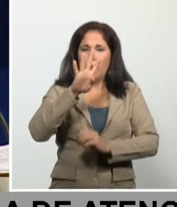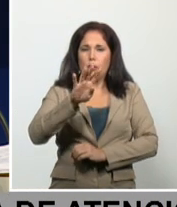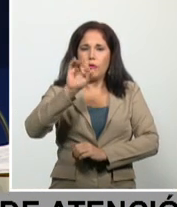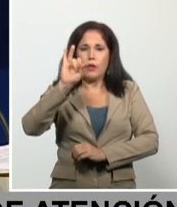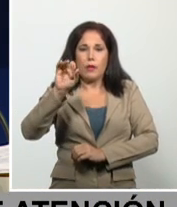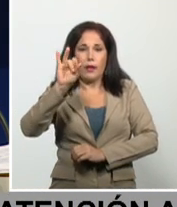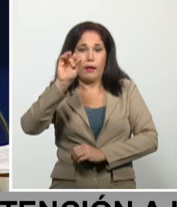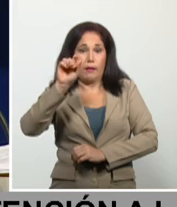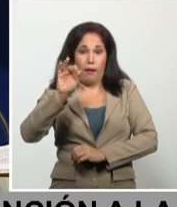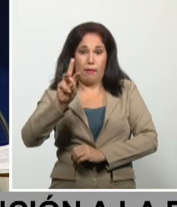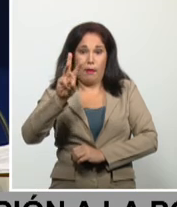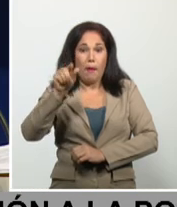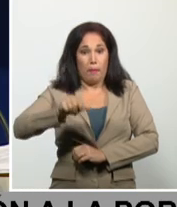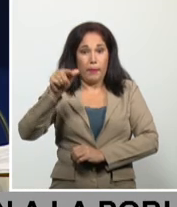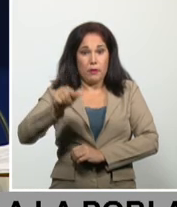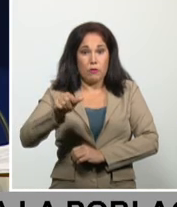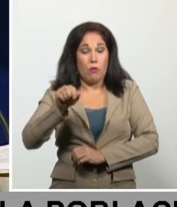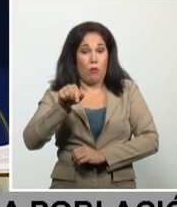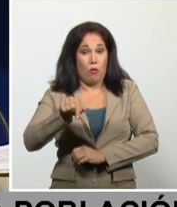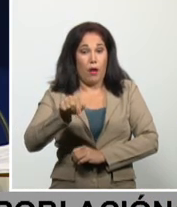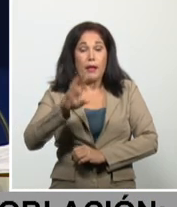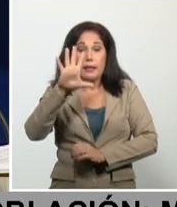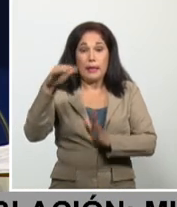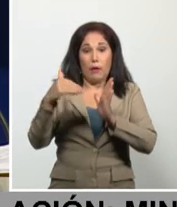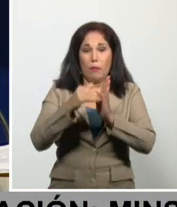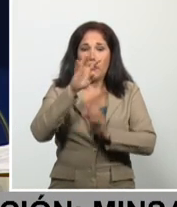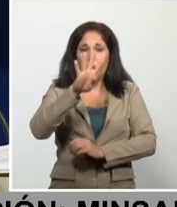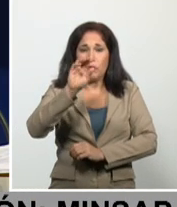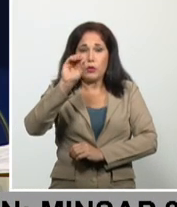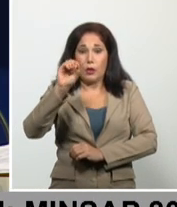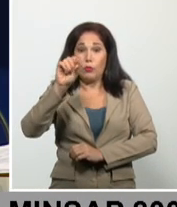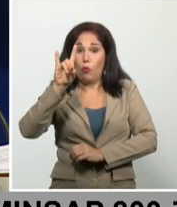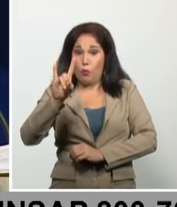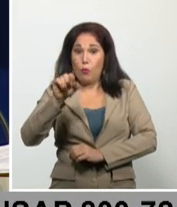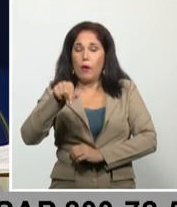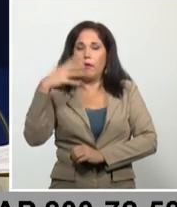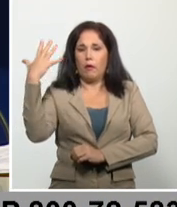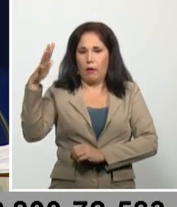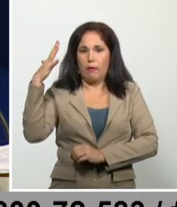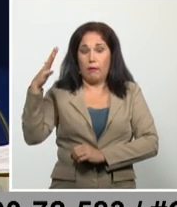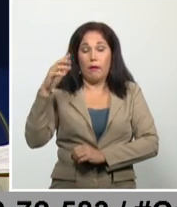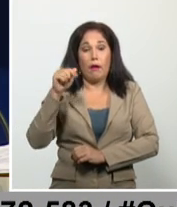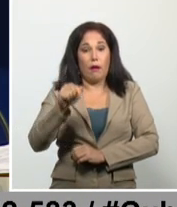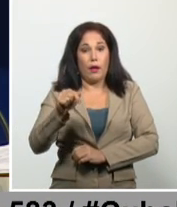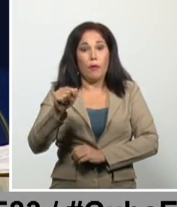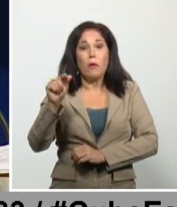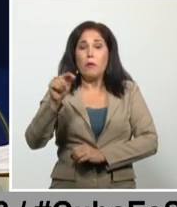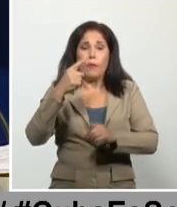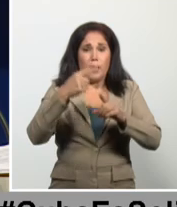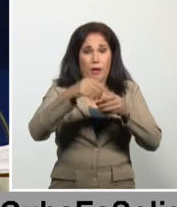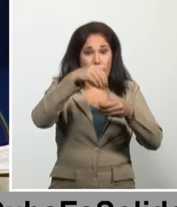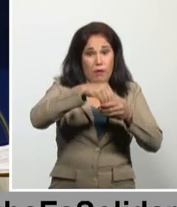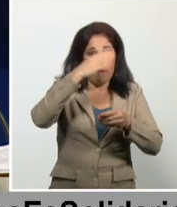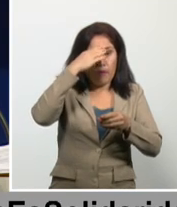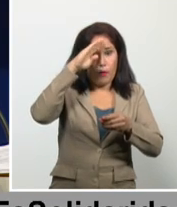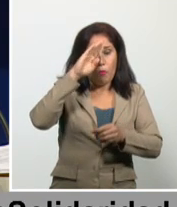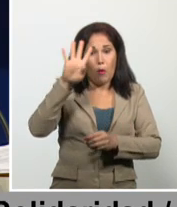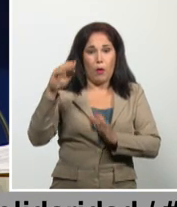12.473 personas, de las cuales 5.409 son extranjeros y emigrados